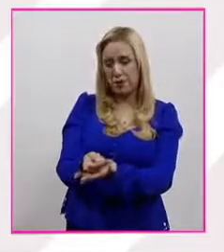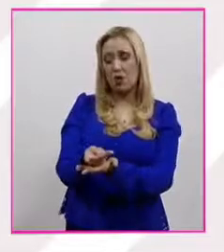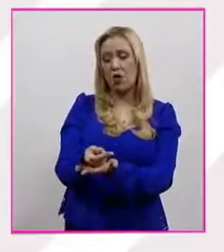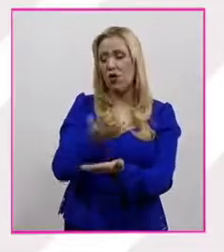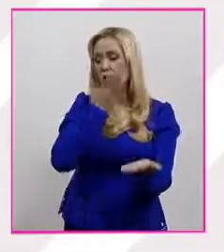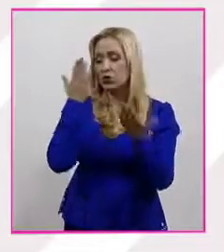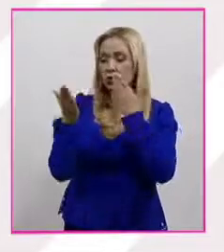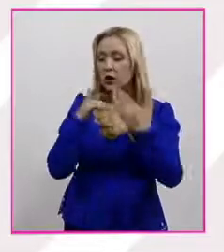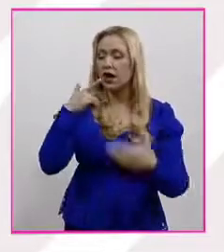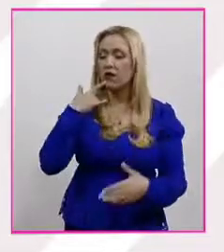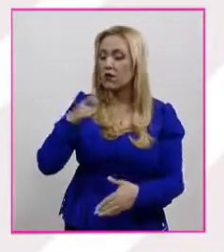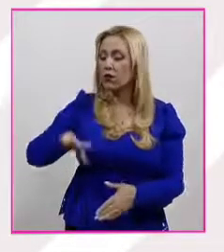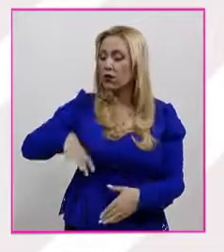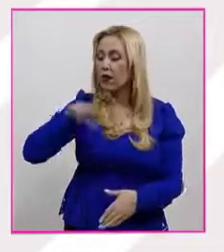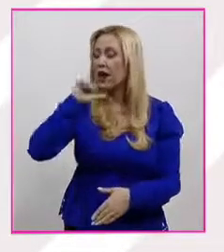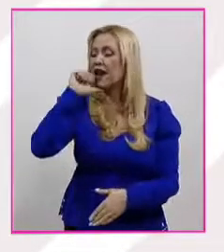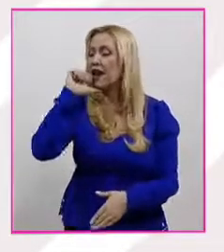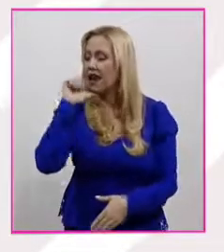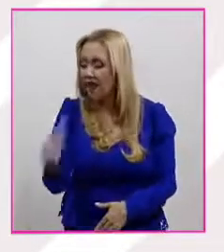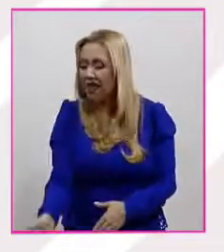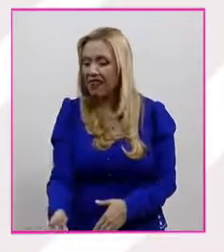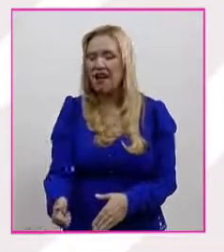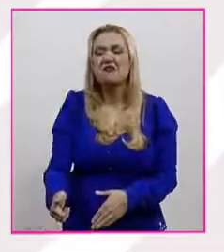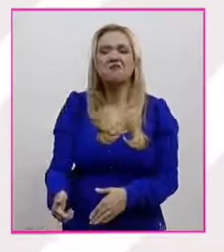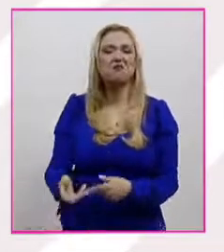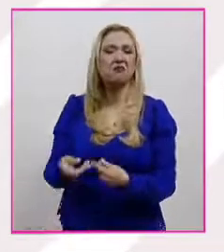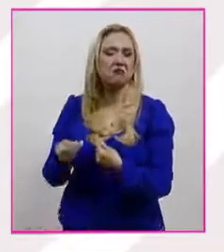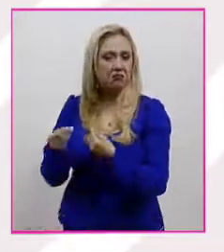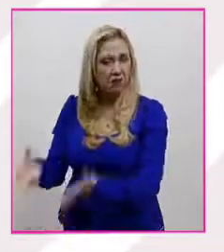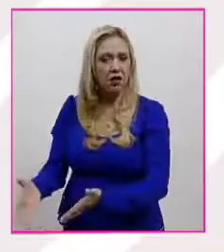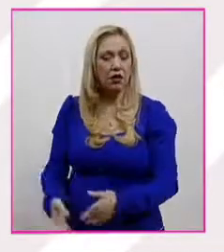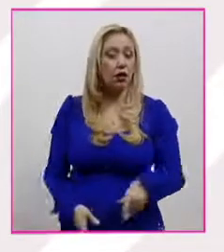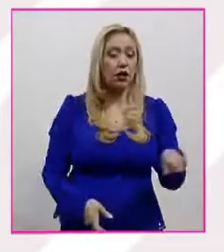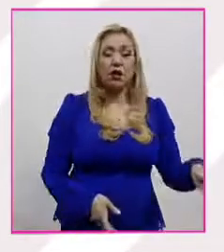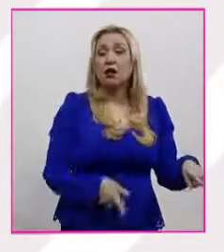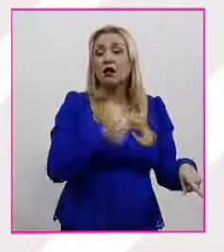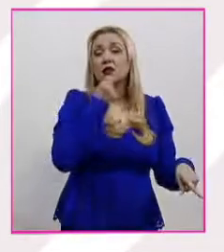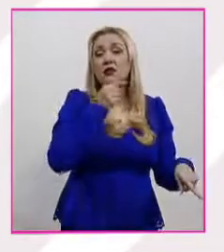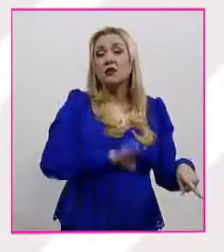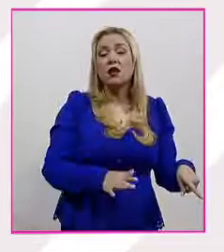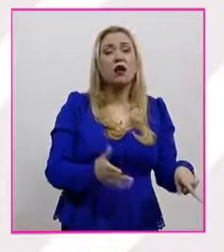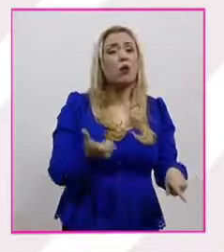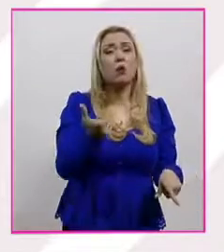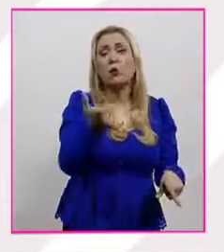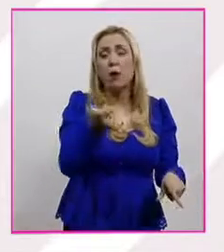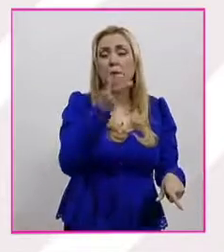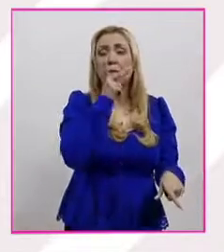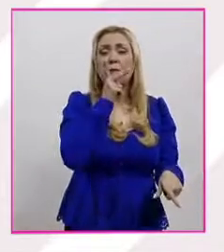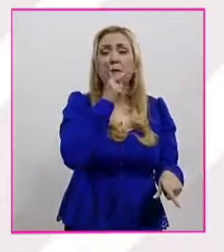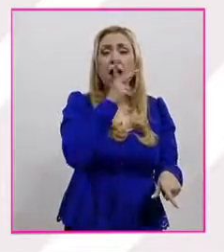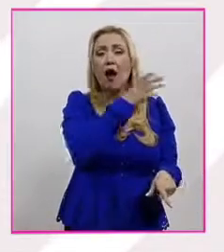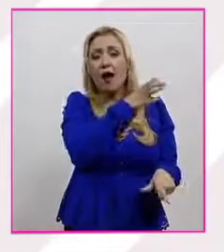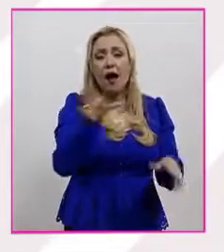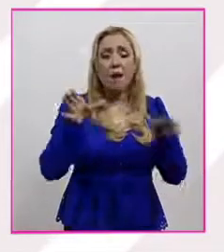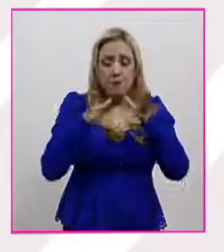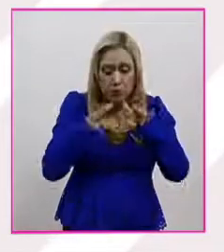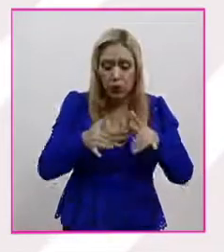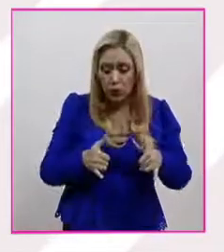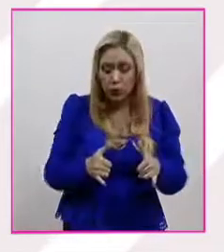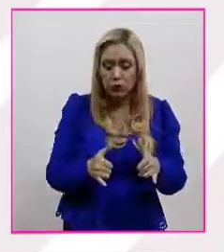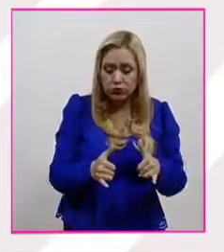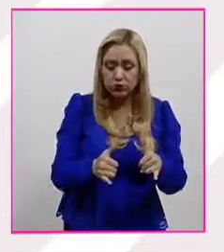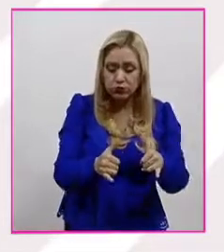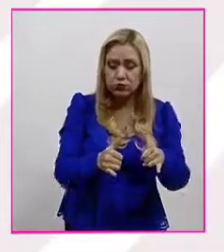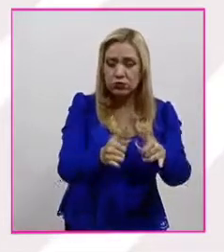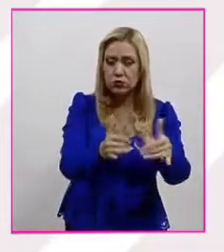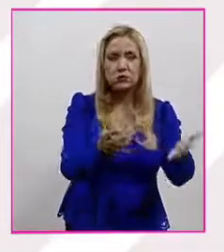que es jornalero, que no tiene la familia para subsanar justo toda la desigualdad estructural a la que ya se enfrenta,